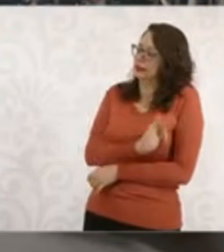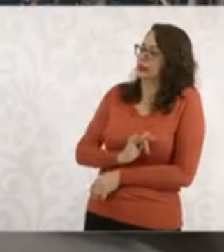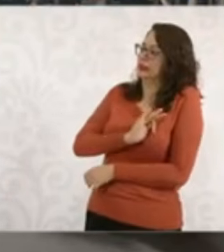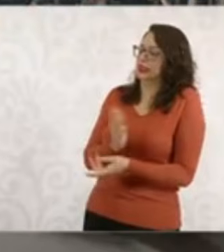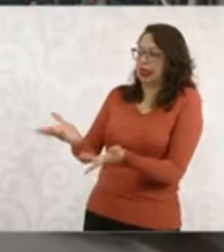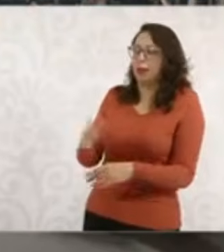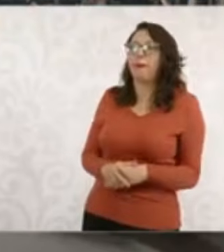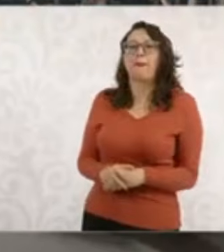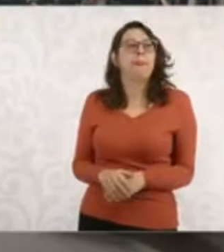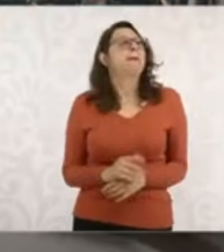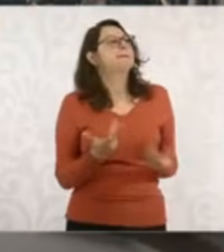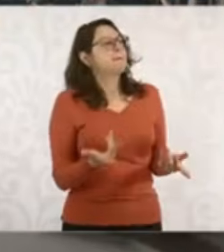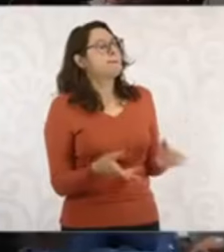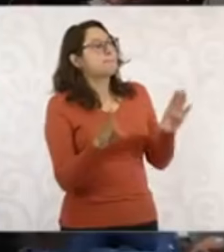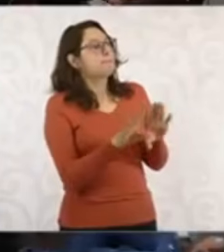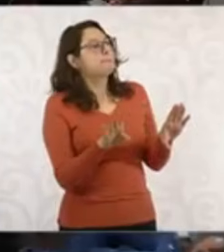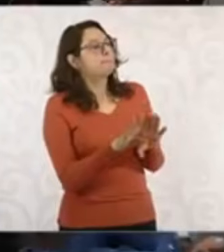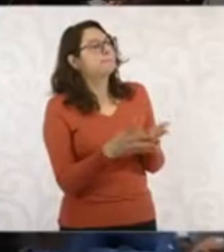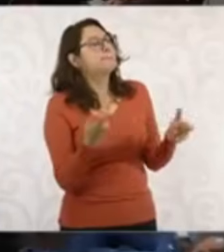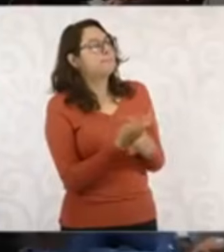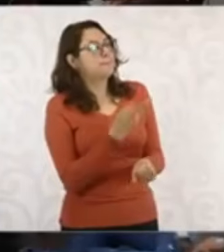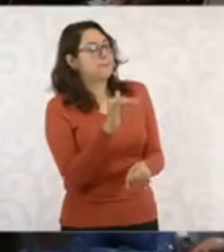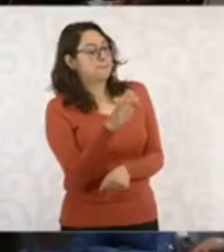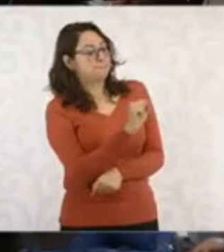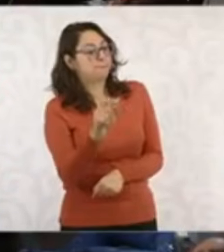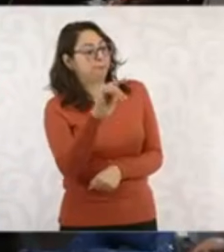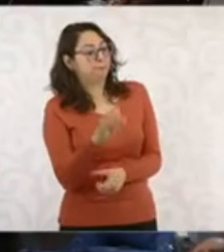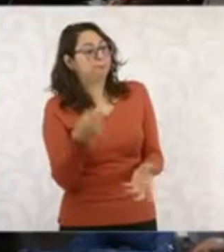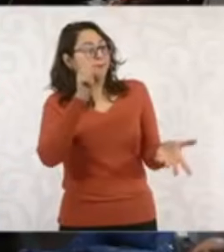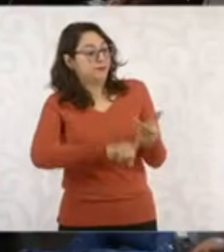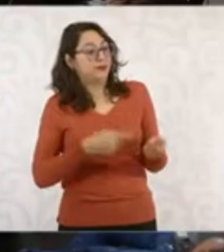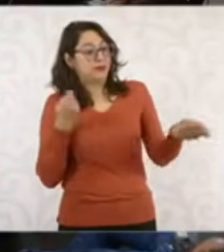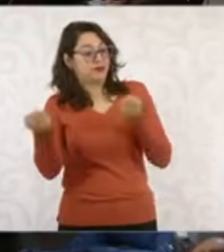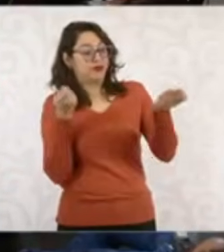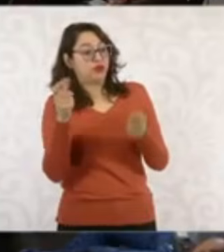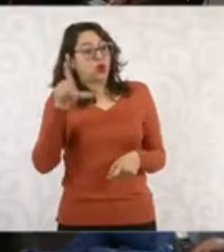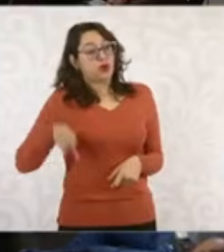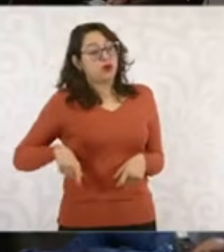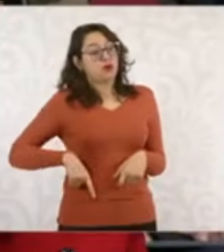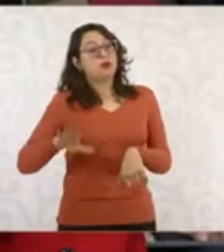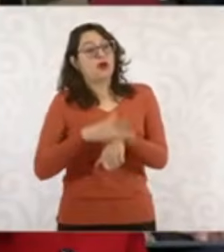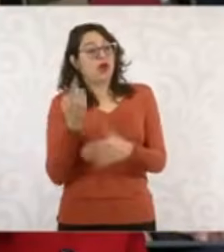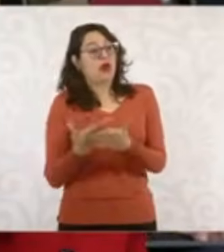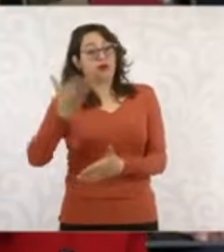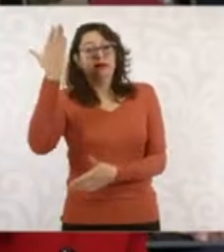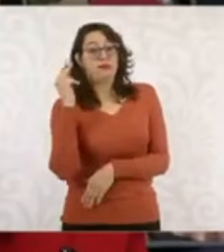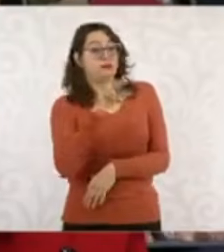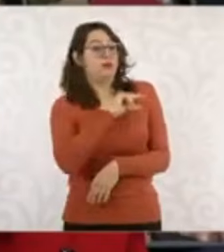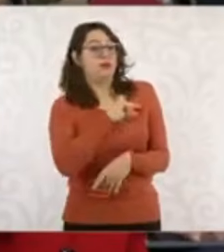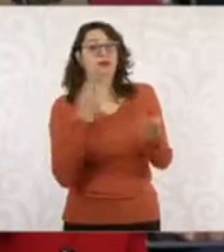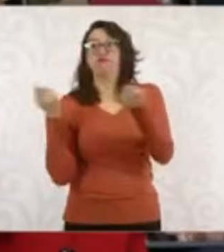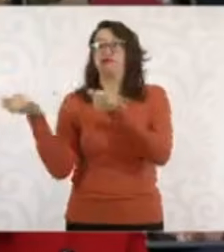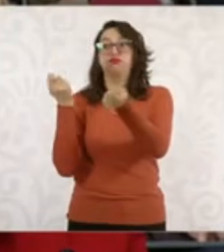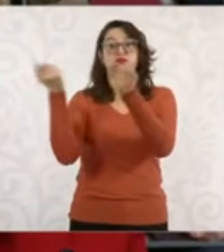la recuperación de las funciones del Estado, porque muchas áreas, sobre todo en el ISSSTE, estaban privatizadas. Todavía él creo que dio